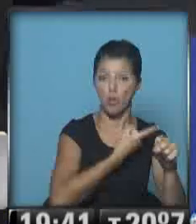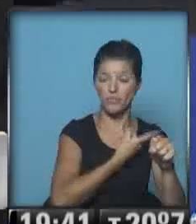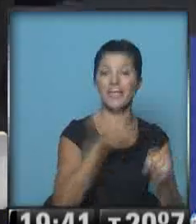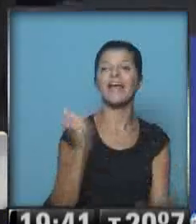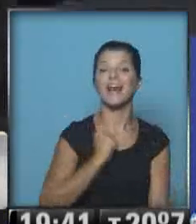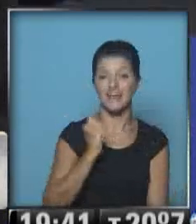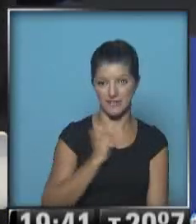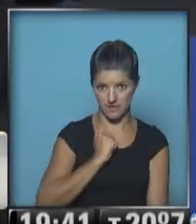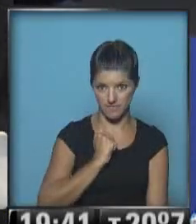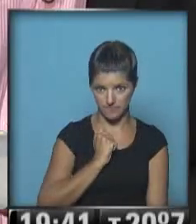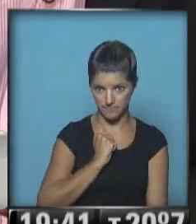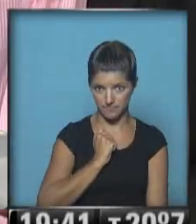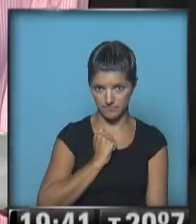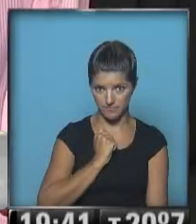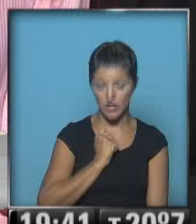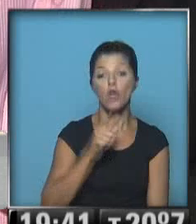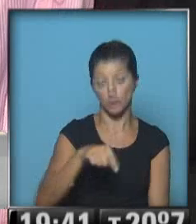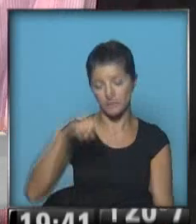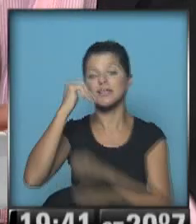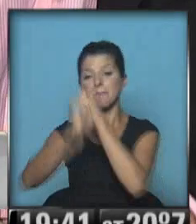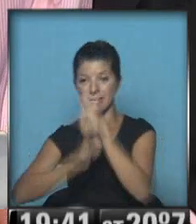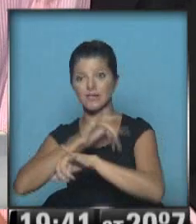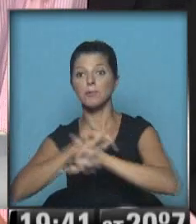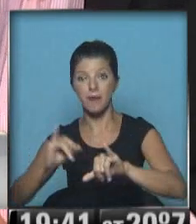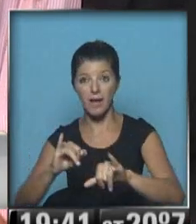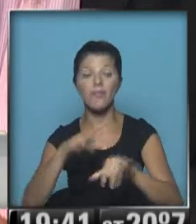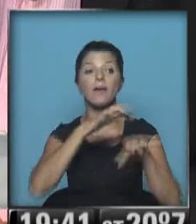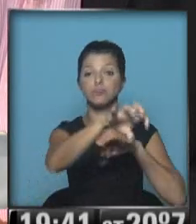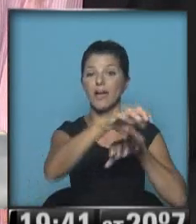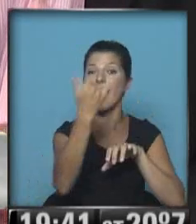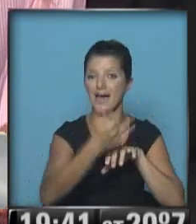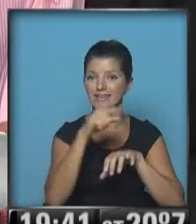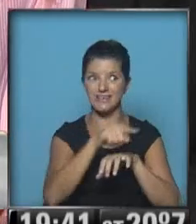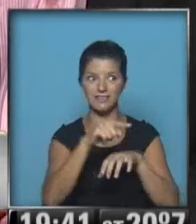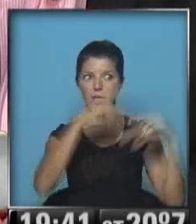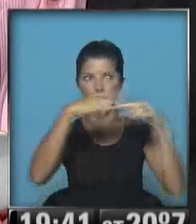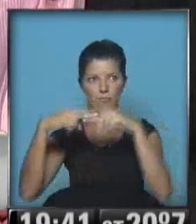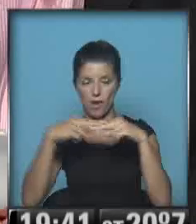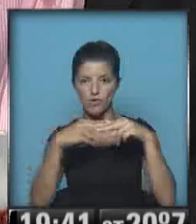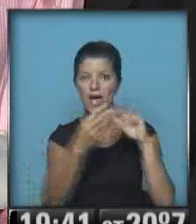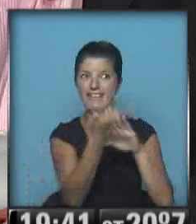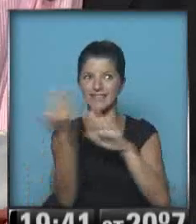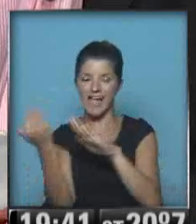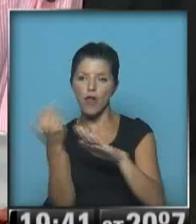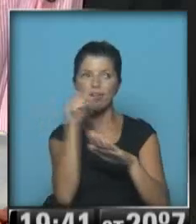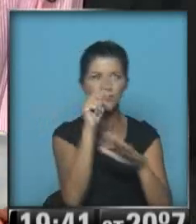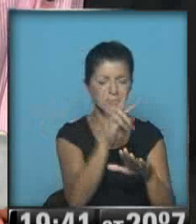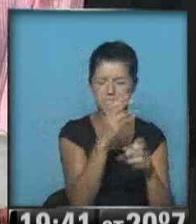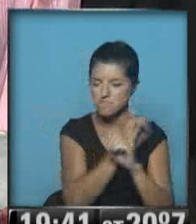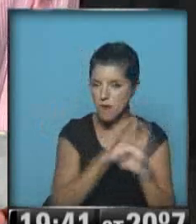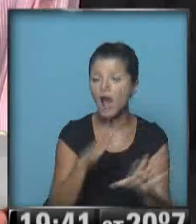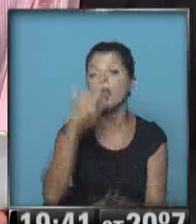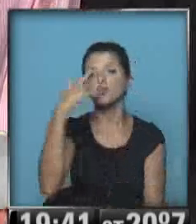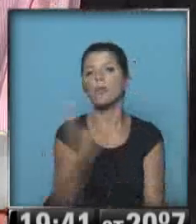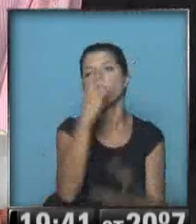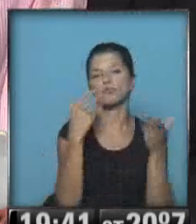marcell tiene como dije recién tiene su sede y los crudos son tremendos nosotros vamos a mostrar una parte y después en el archivo histórico